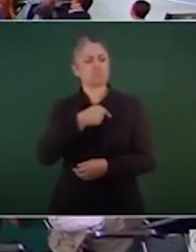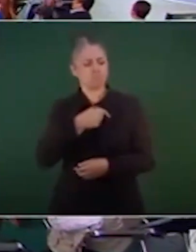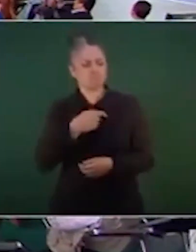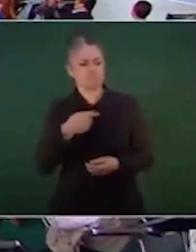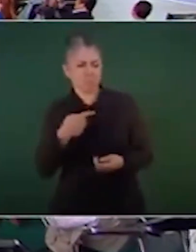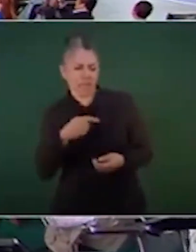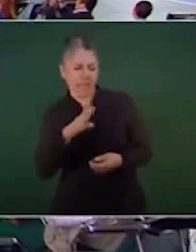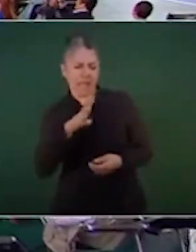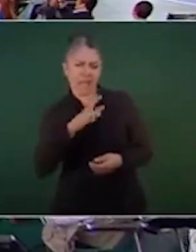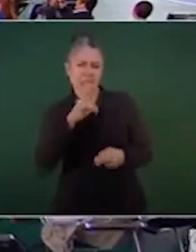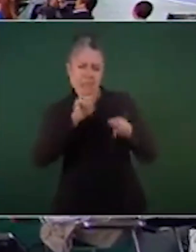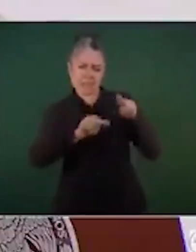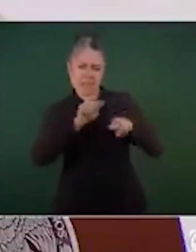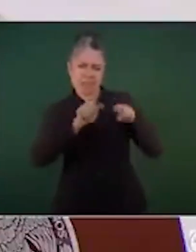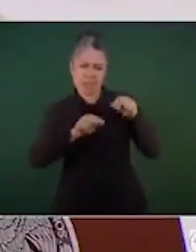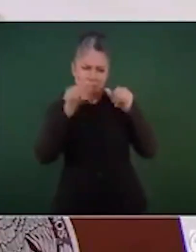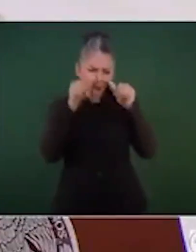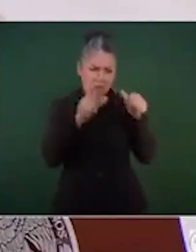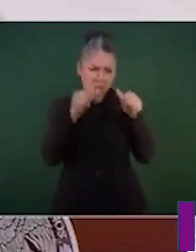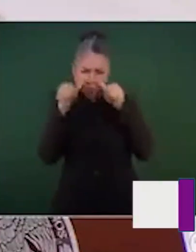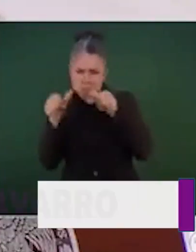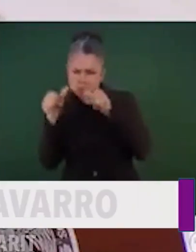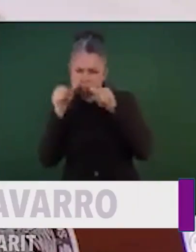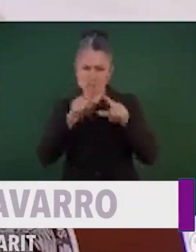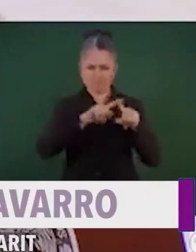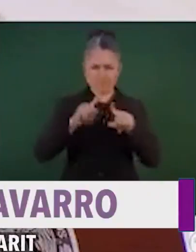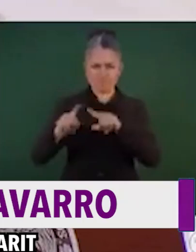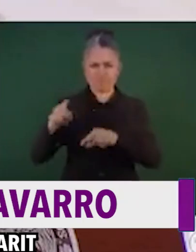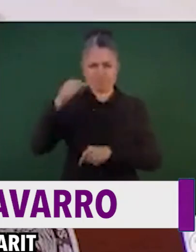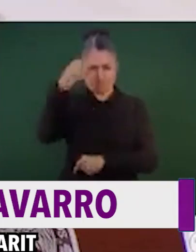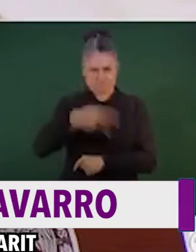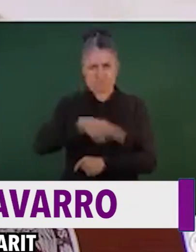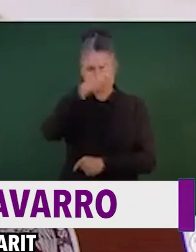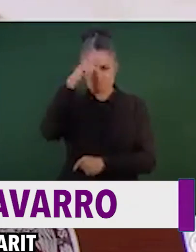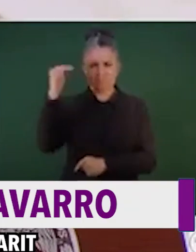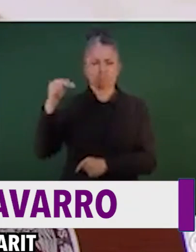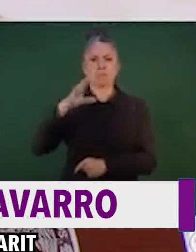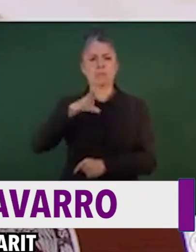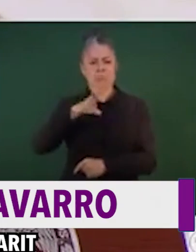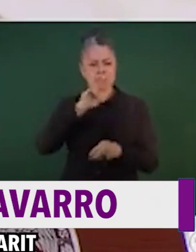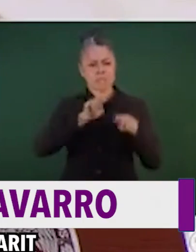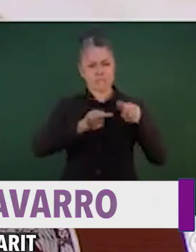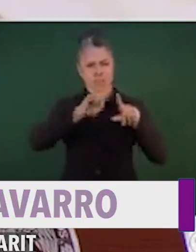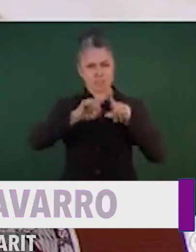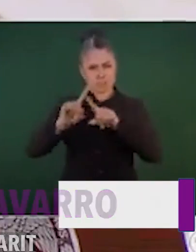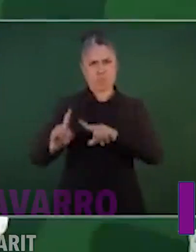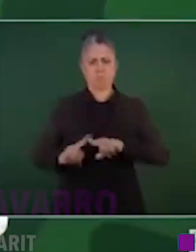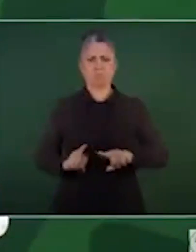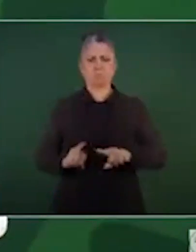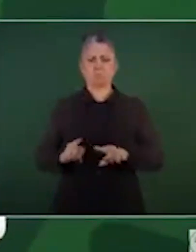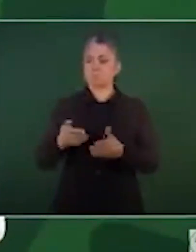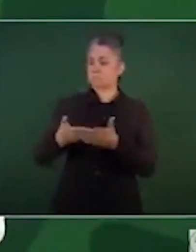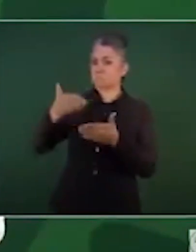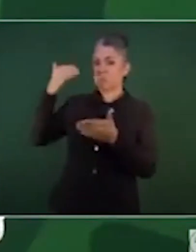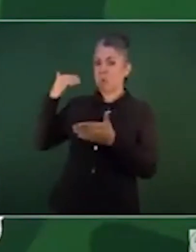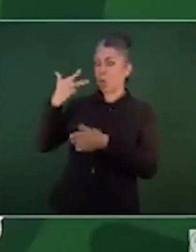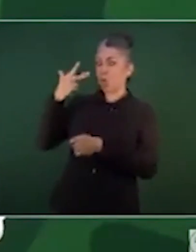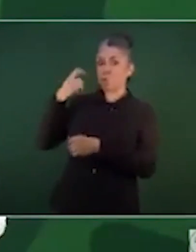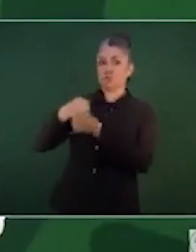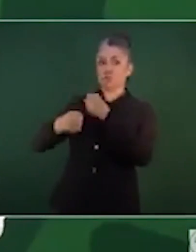segundos niveles de atención en todo el estado de Nayarit. Hemos terminado una obra que desde hace ocho años